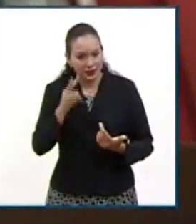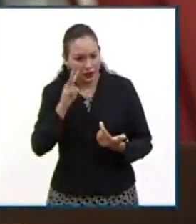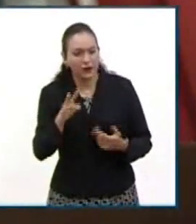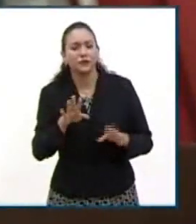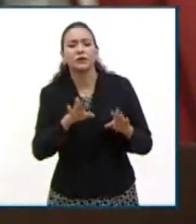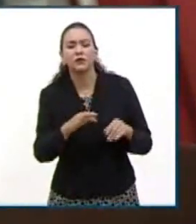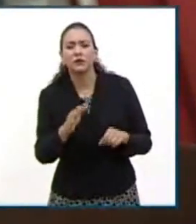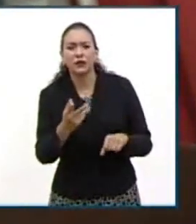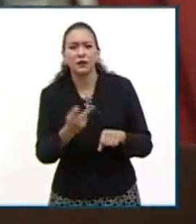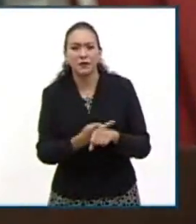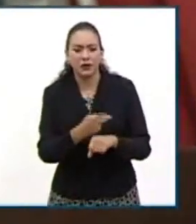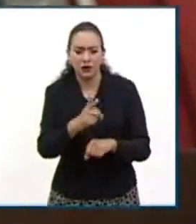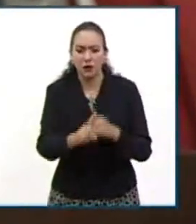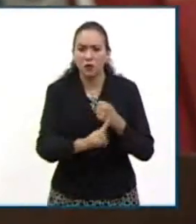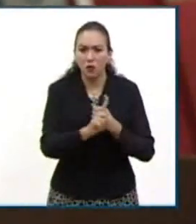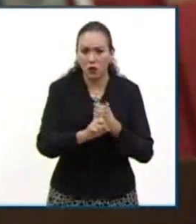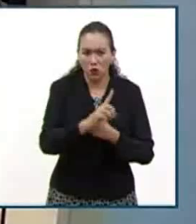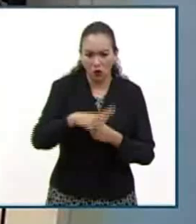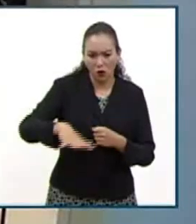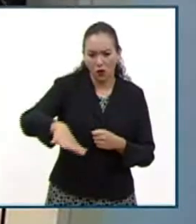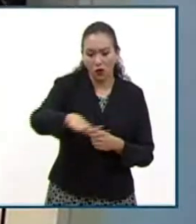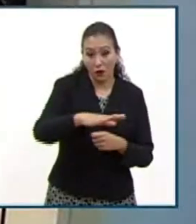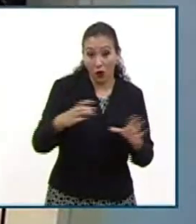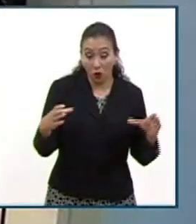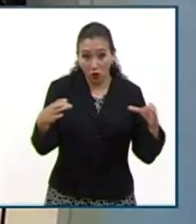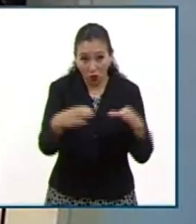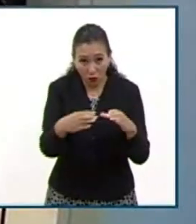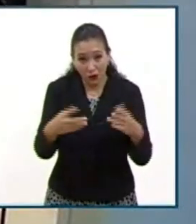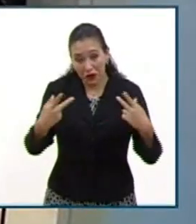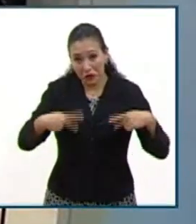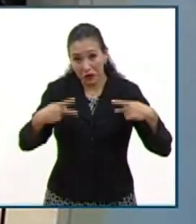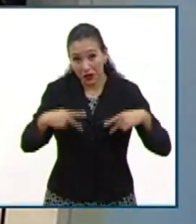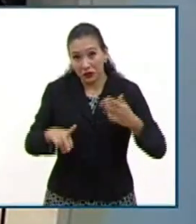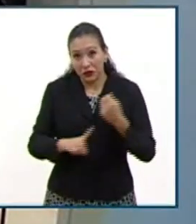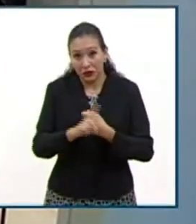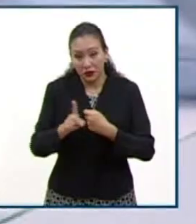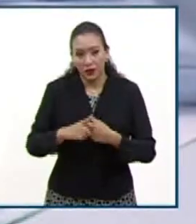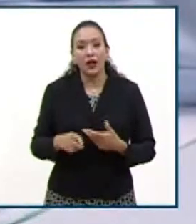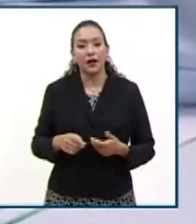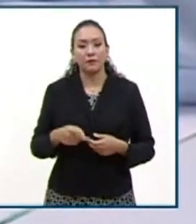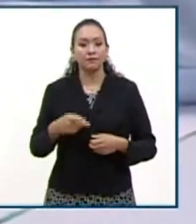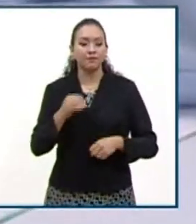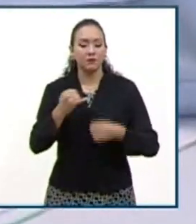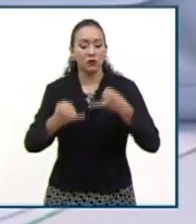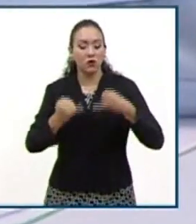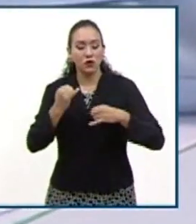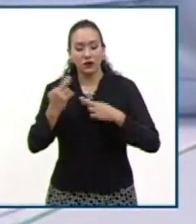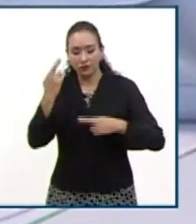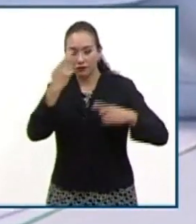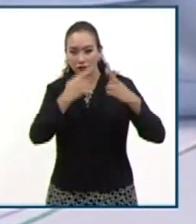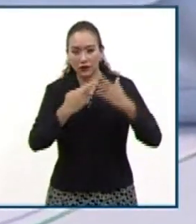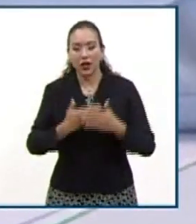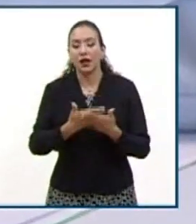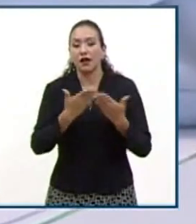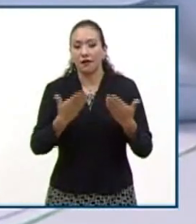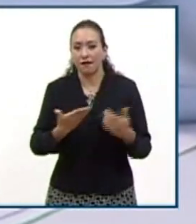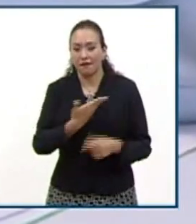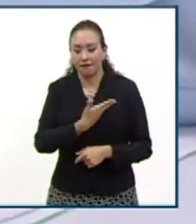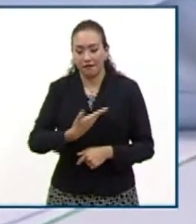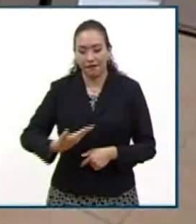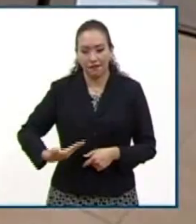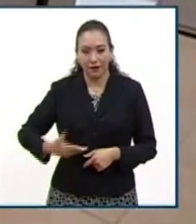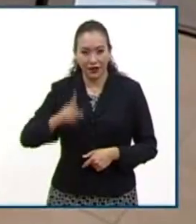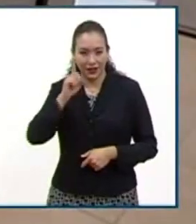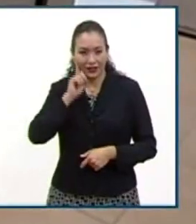restricciones establecidas para no afectar el interés público. En entrevista exclusiva para Justicia TV, la presidenta de la